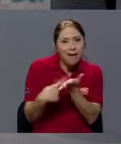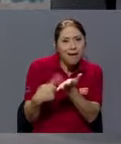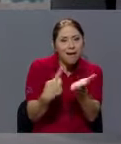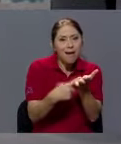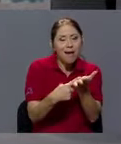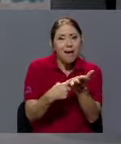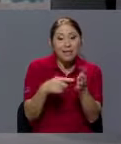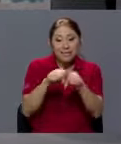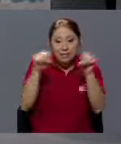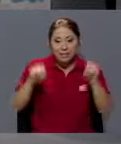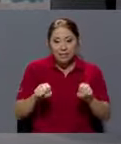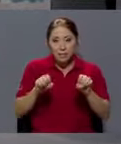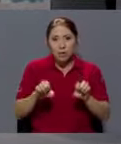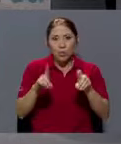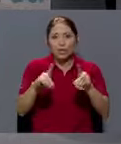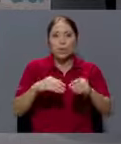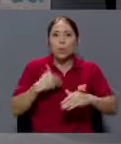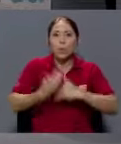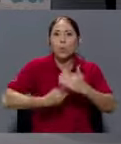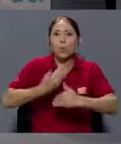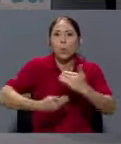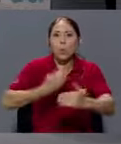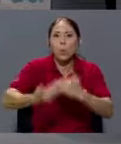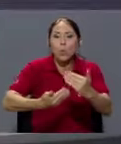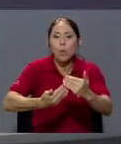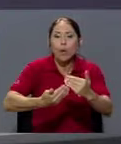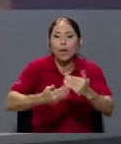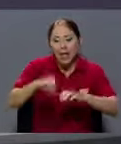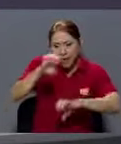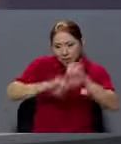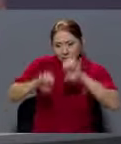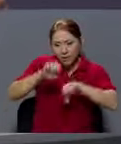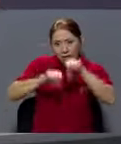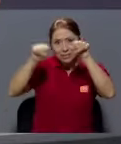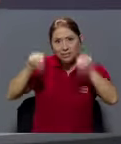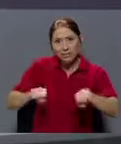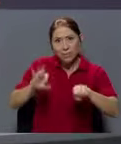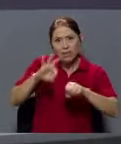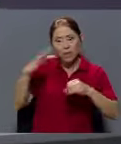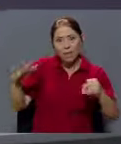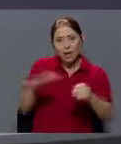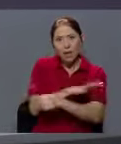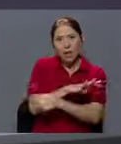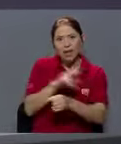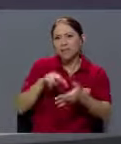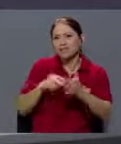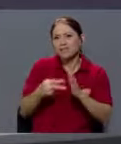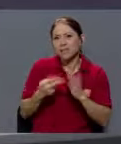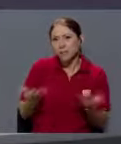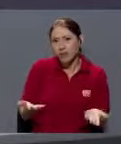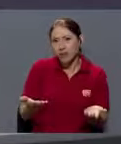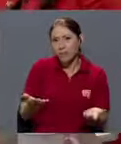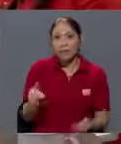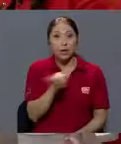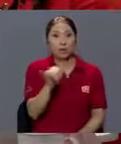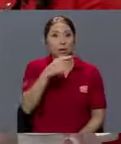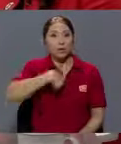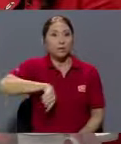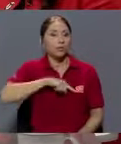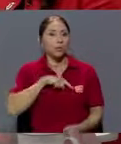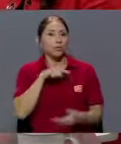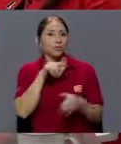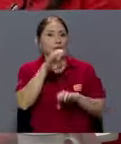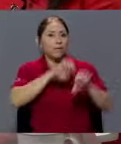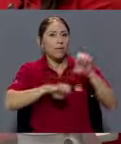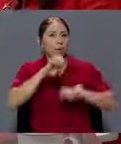que avancemos como sistema educativo a la evaluación del sistema como de manera integral. Sí. ¿Qué significa eso? Que así como evaluamos